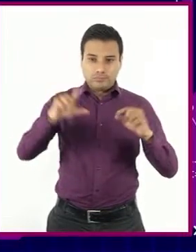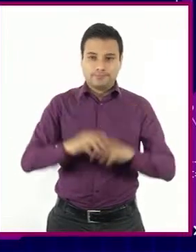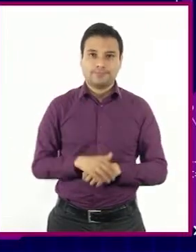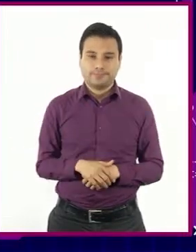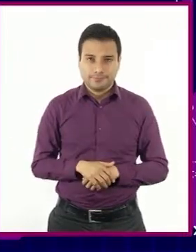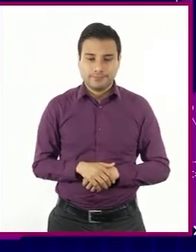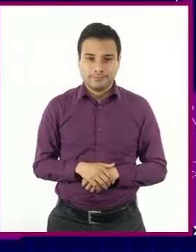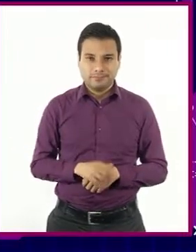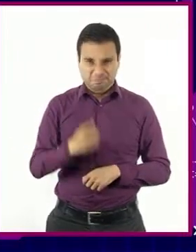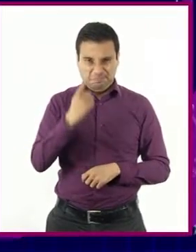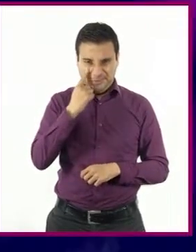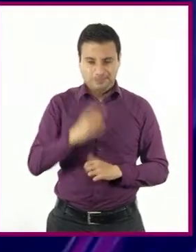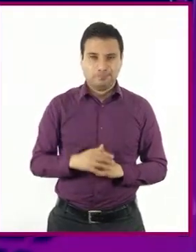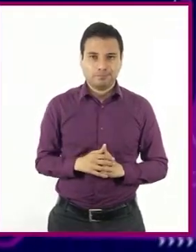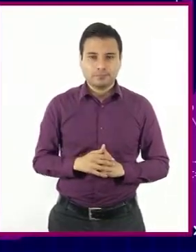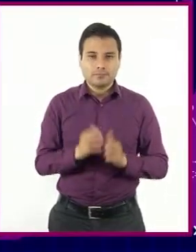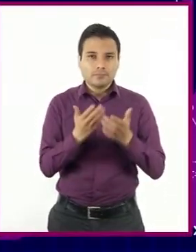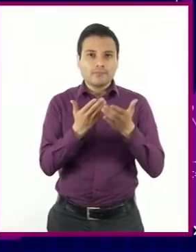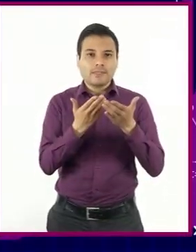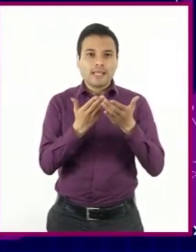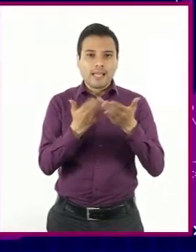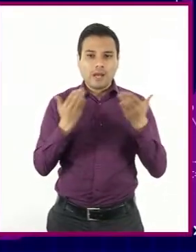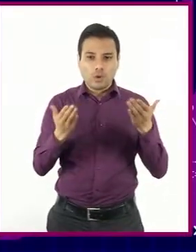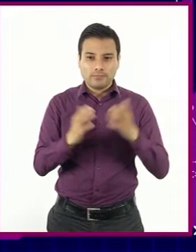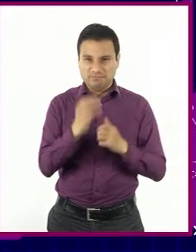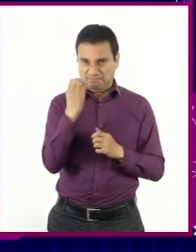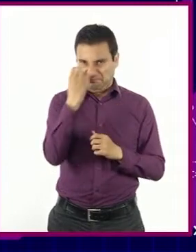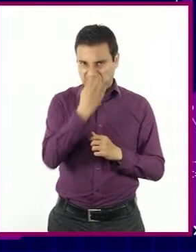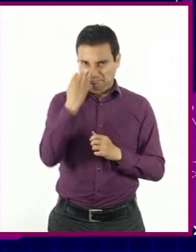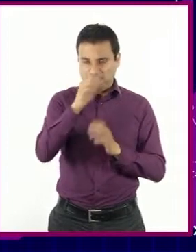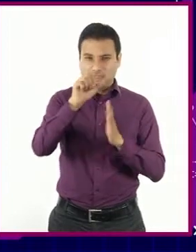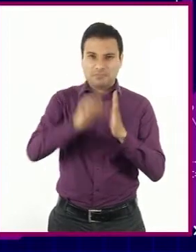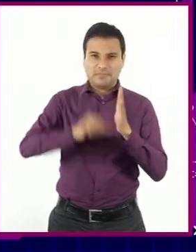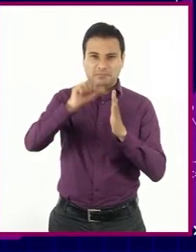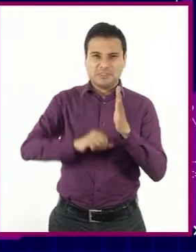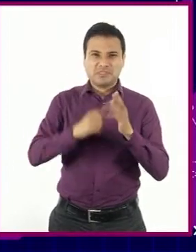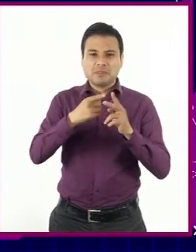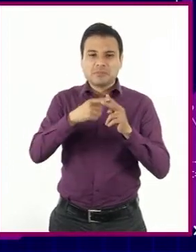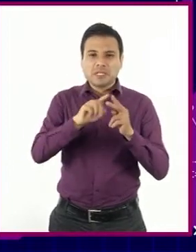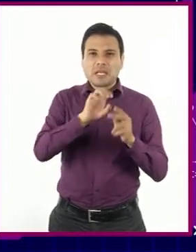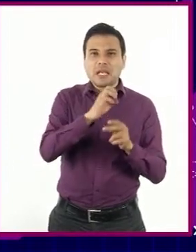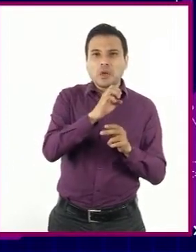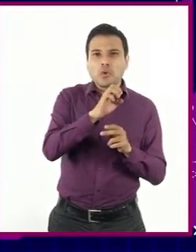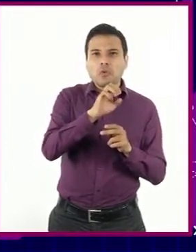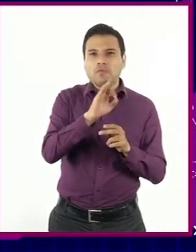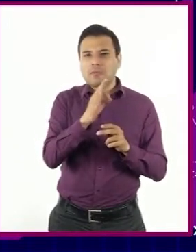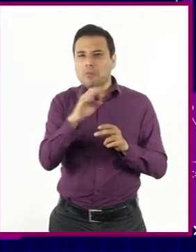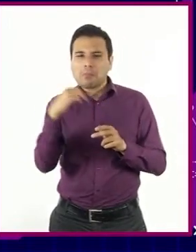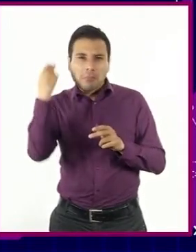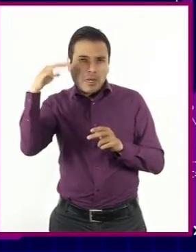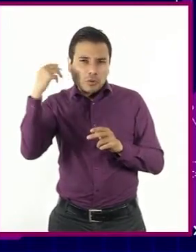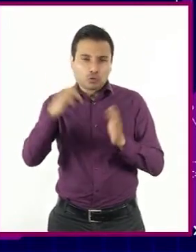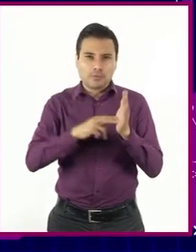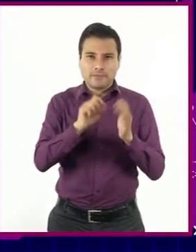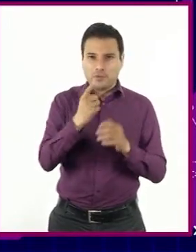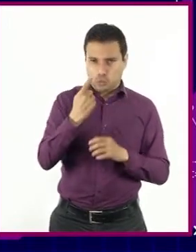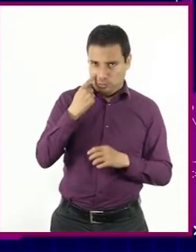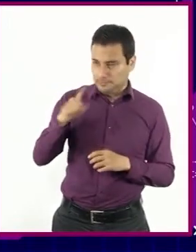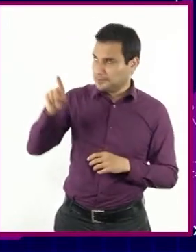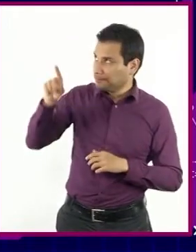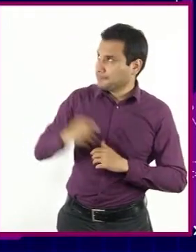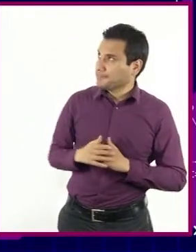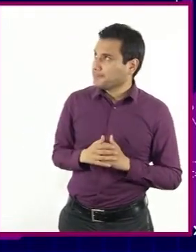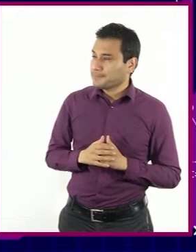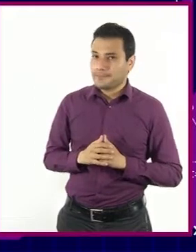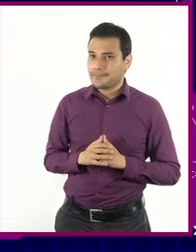gráfica que muestra datos actualizados de los primeros meses de 2021. se hace la consideración de que la inflación en